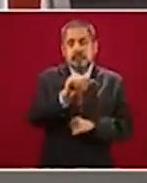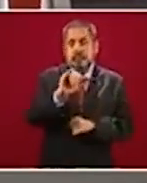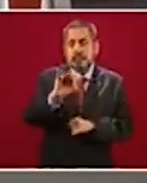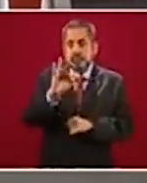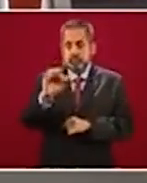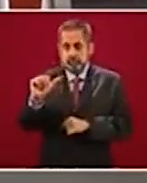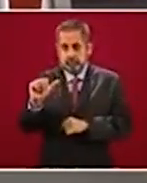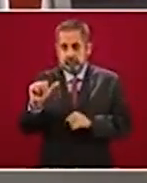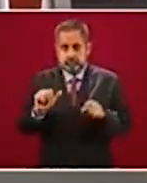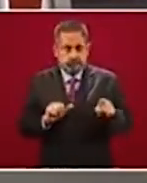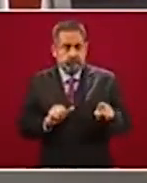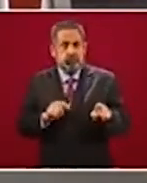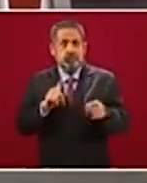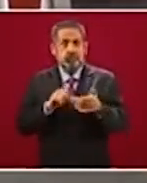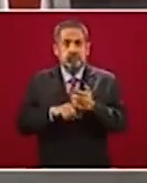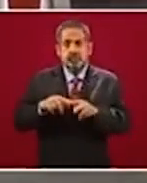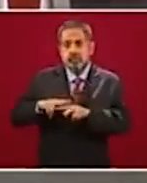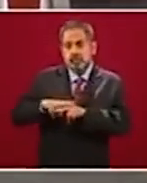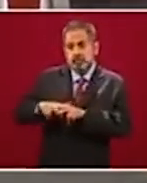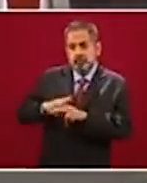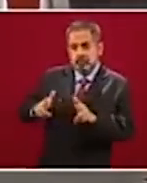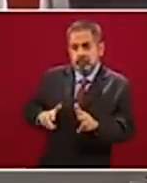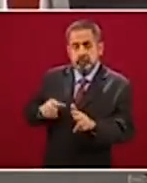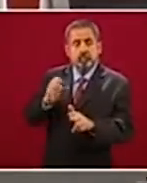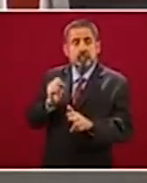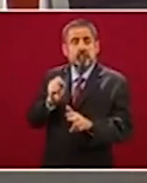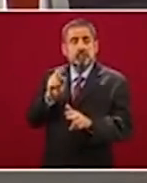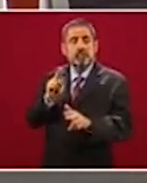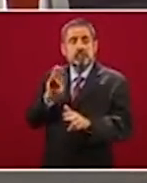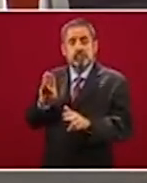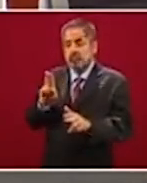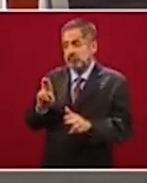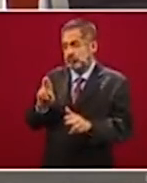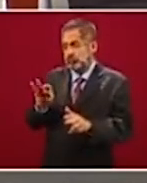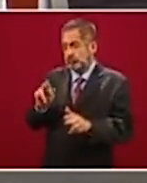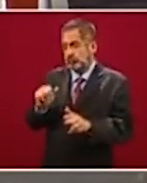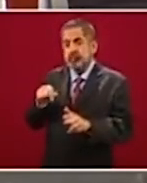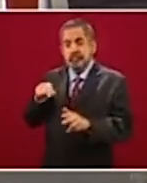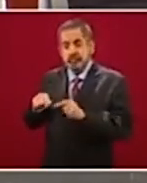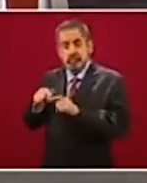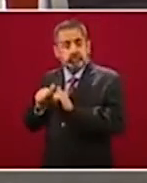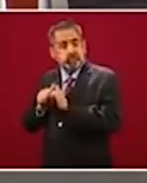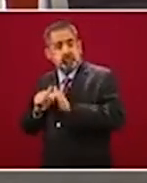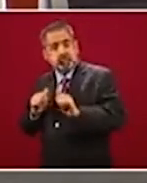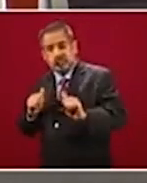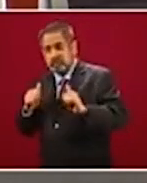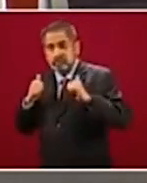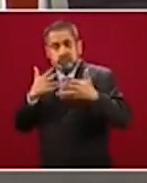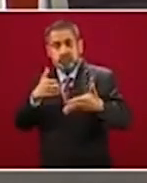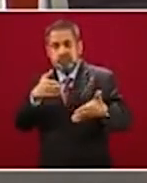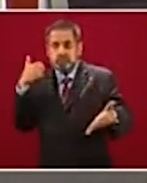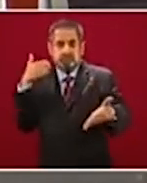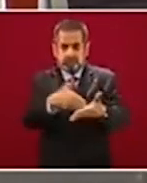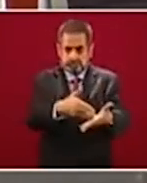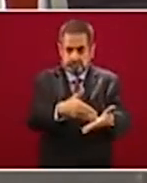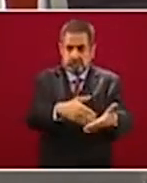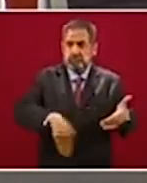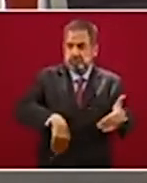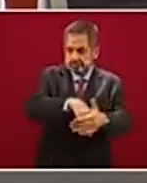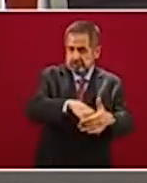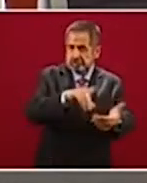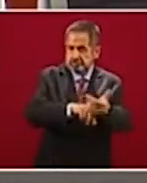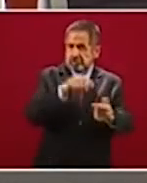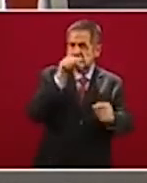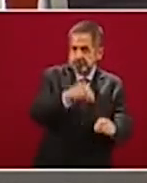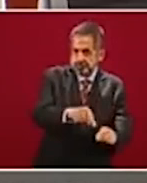la prolongación del tren suburbano hacia la propia terminal aérea. Pues ponemos la